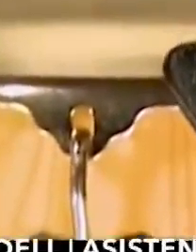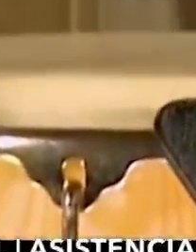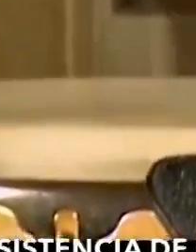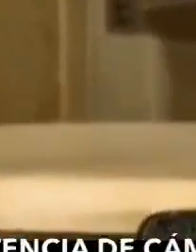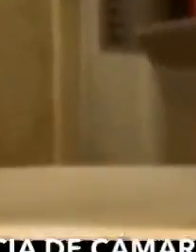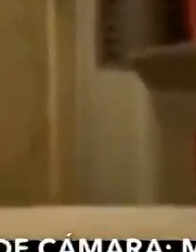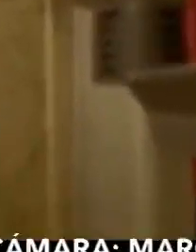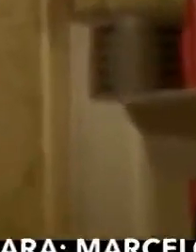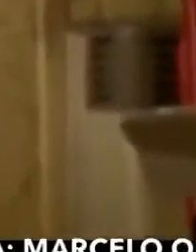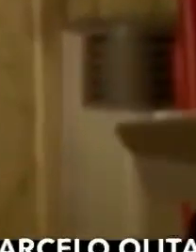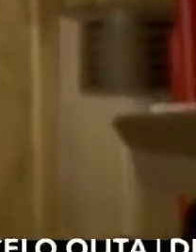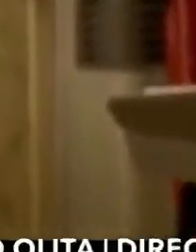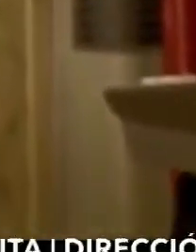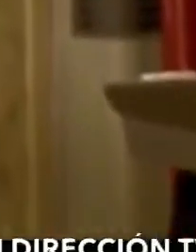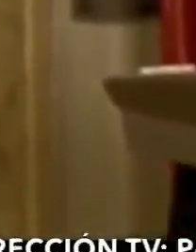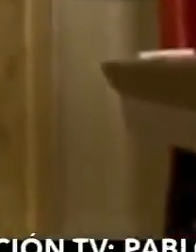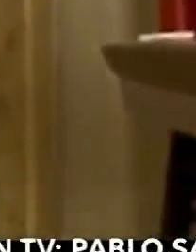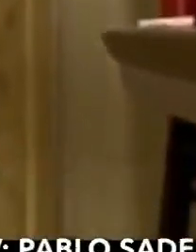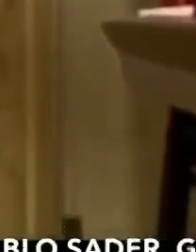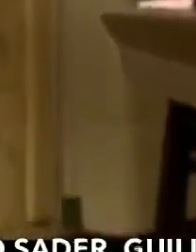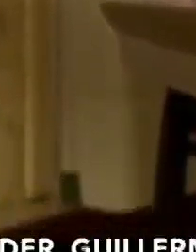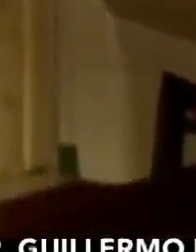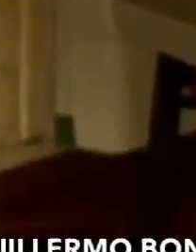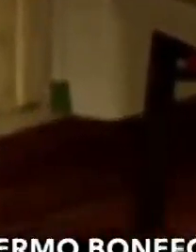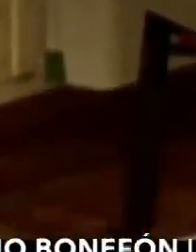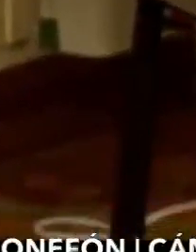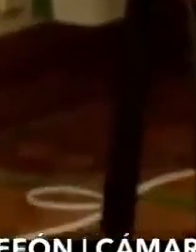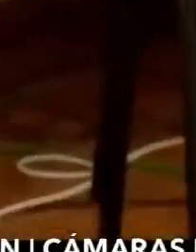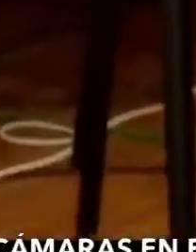remontar las nubes para no verlas